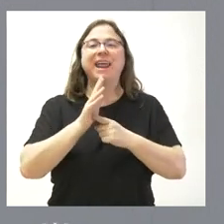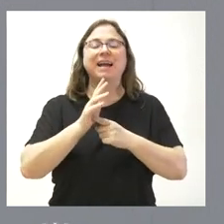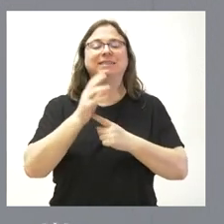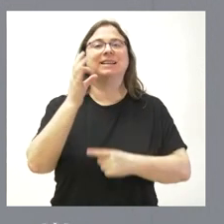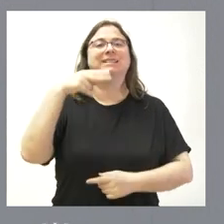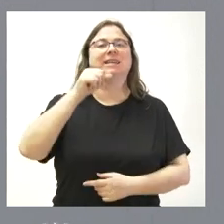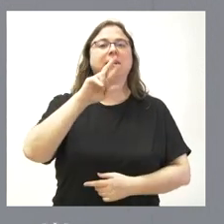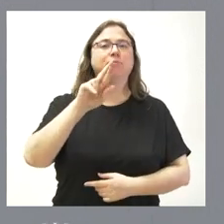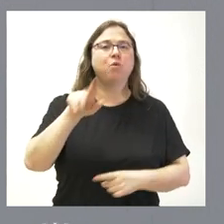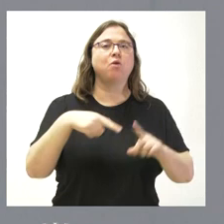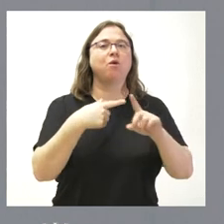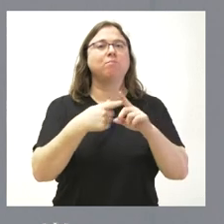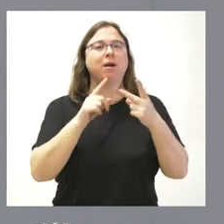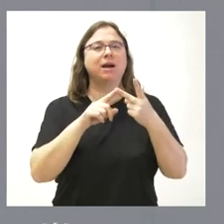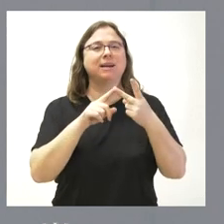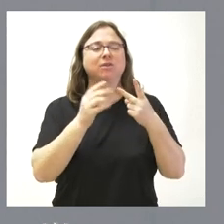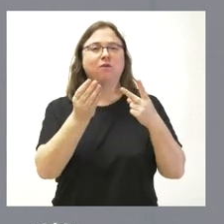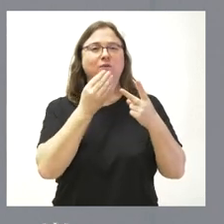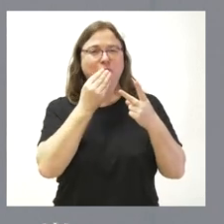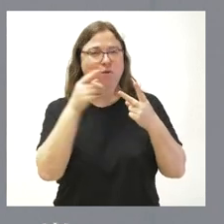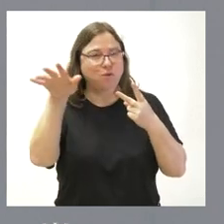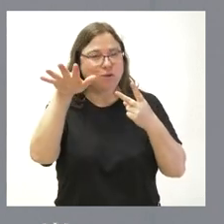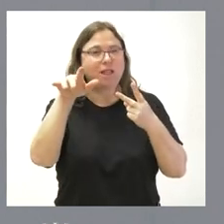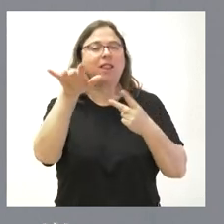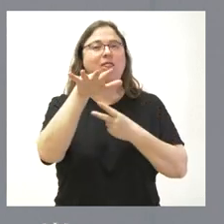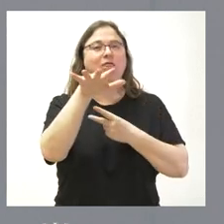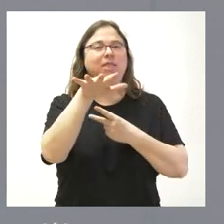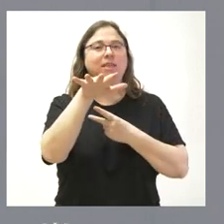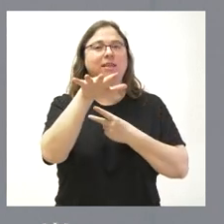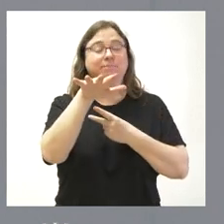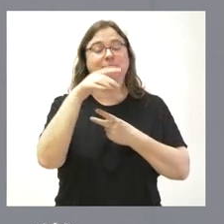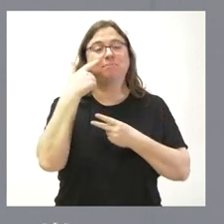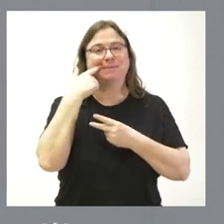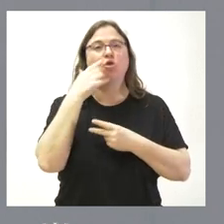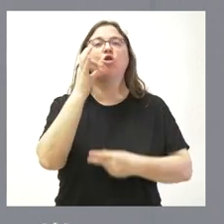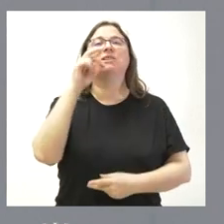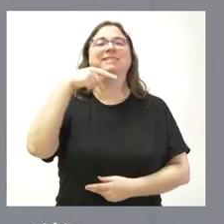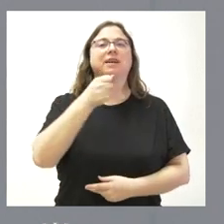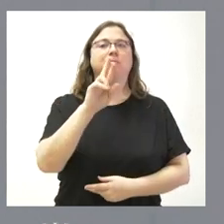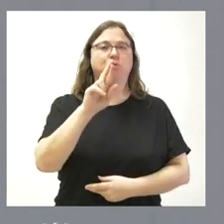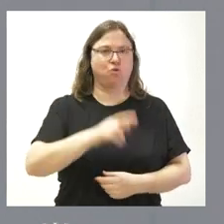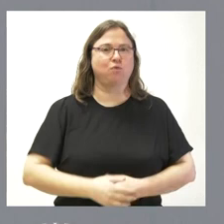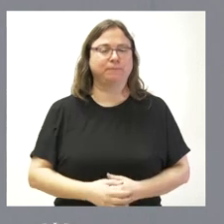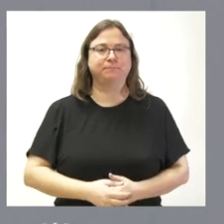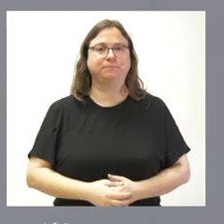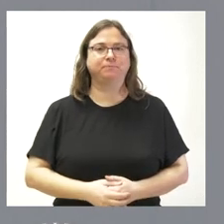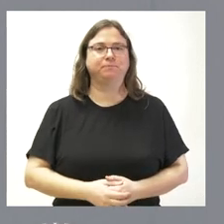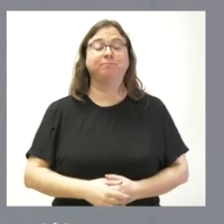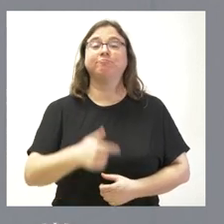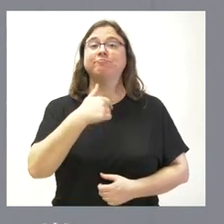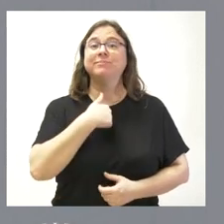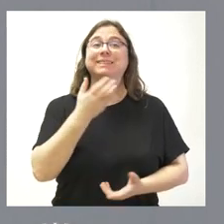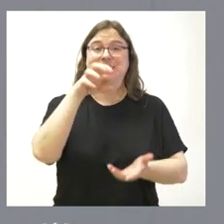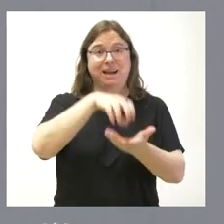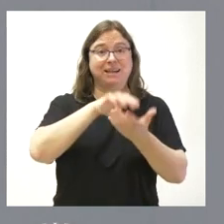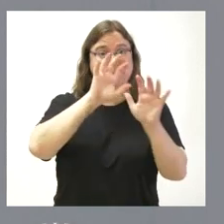Food and beverage que tendrán lugar en Singapur Esto va a aumentar la presencia de Castilla